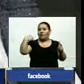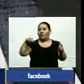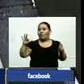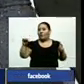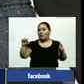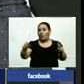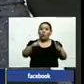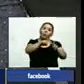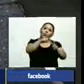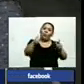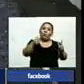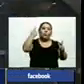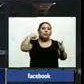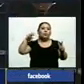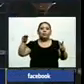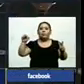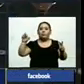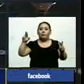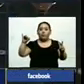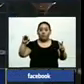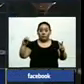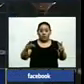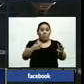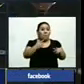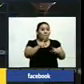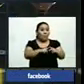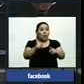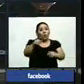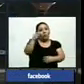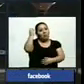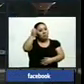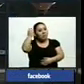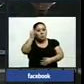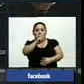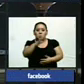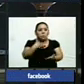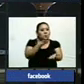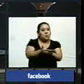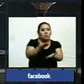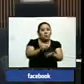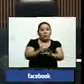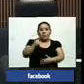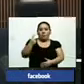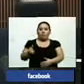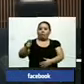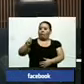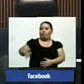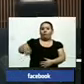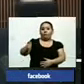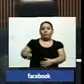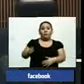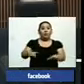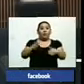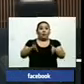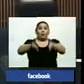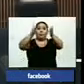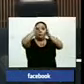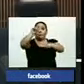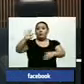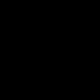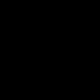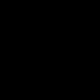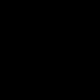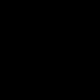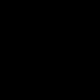González y Mauricio Antonio Llanes. Sin embargo, estos argumentos no fueron aceptados por el juez. El Ministerio Público